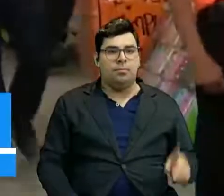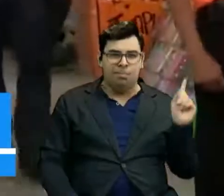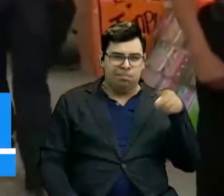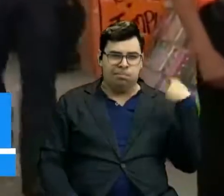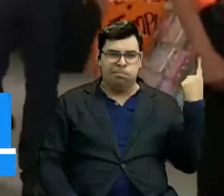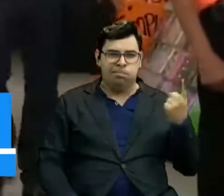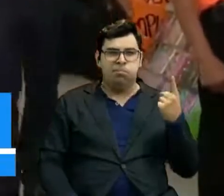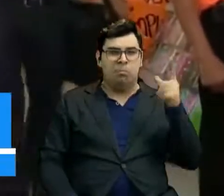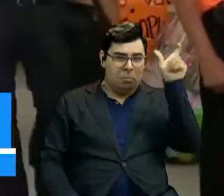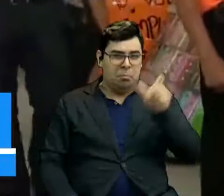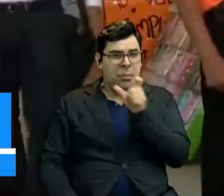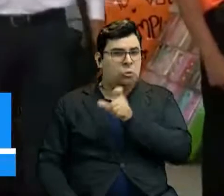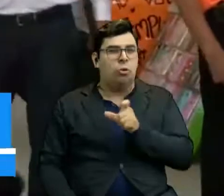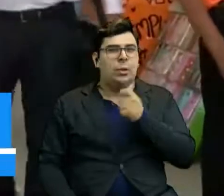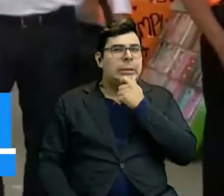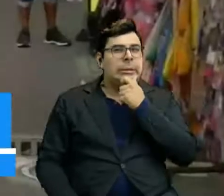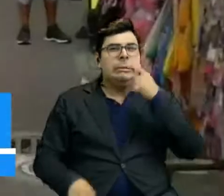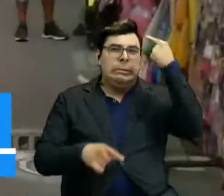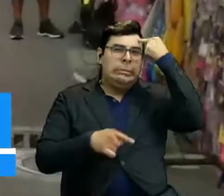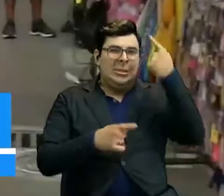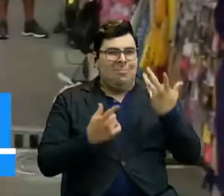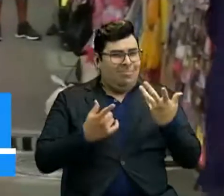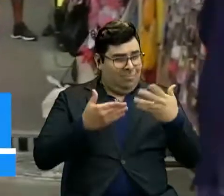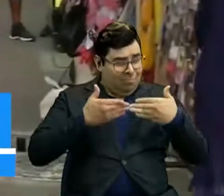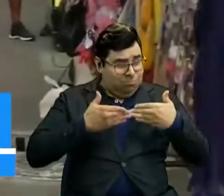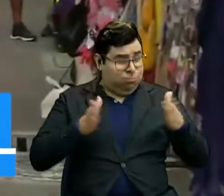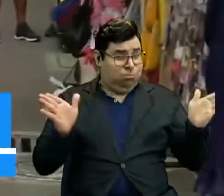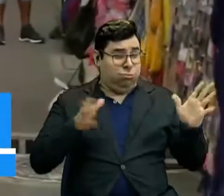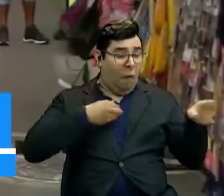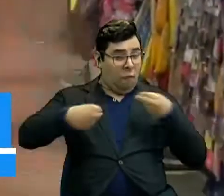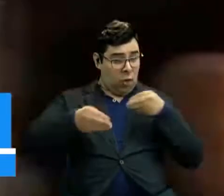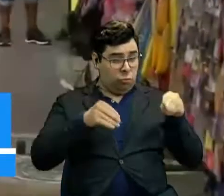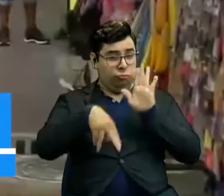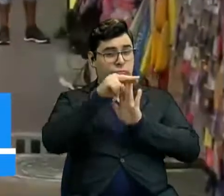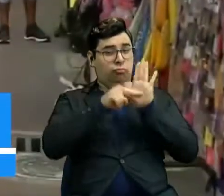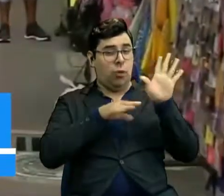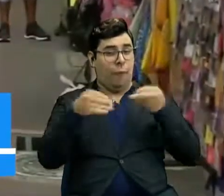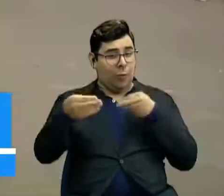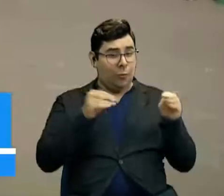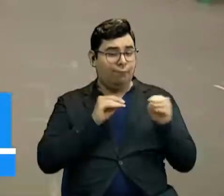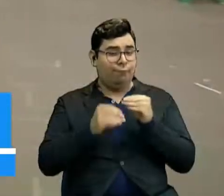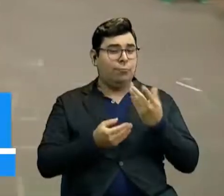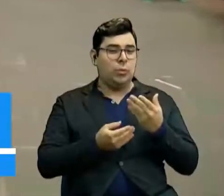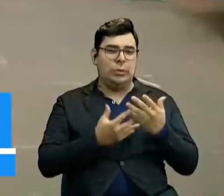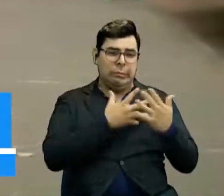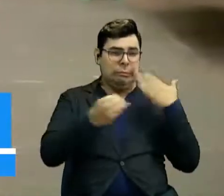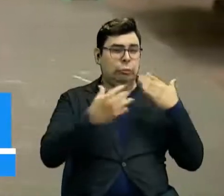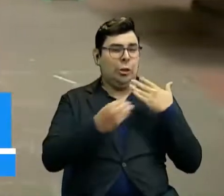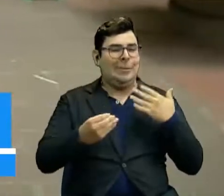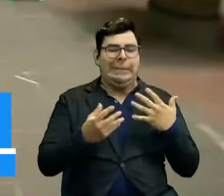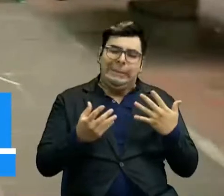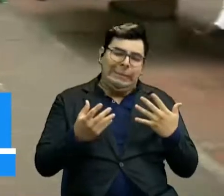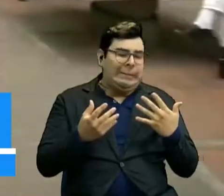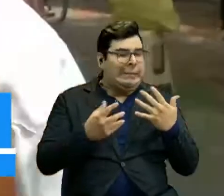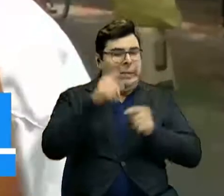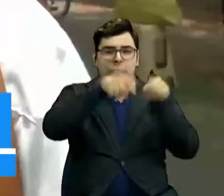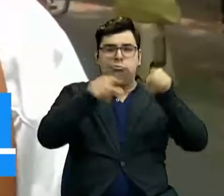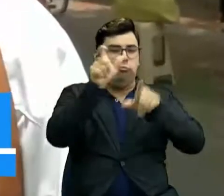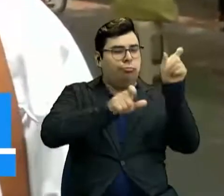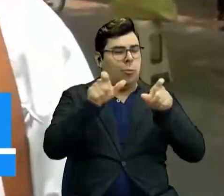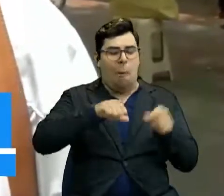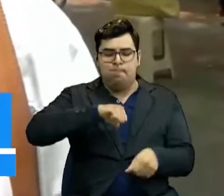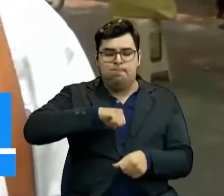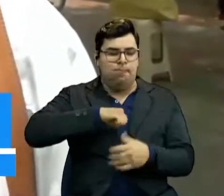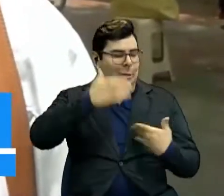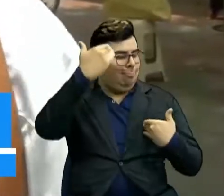coinciden en que no era el momento de flexibilizar las medidas pues no confían en la cultura de cuidado de los ciudadanos en